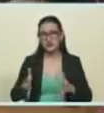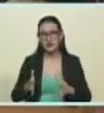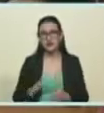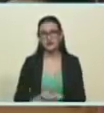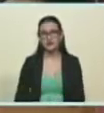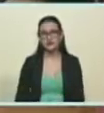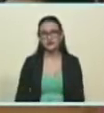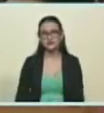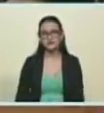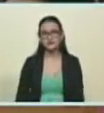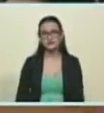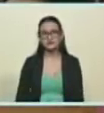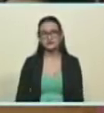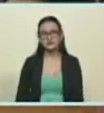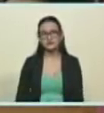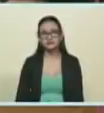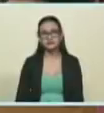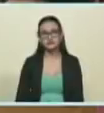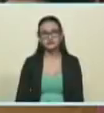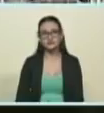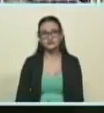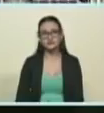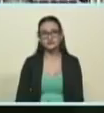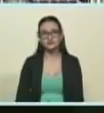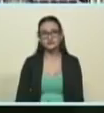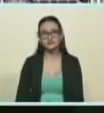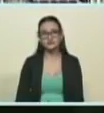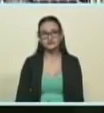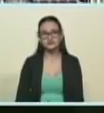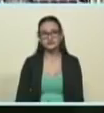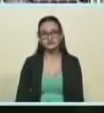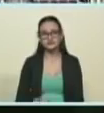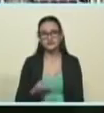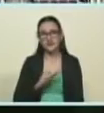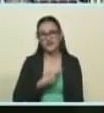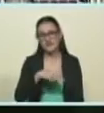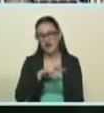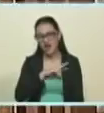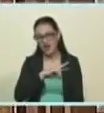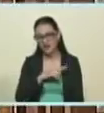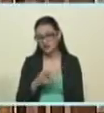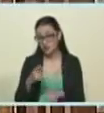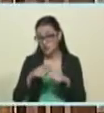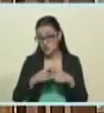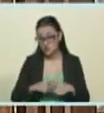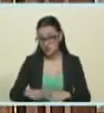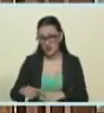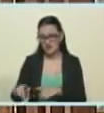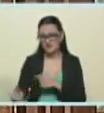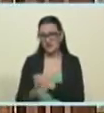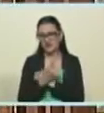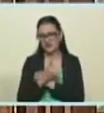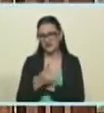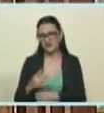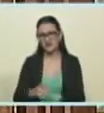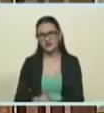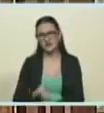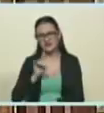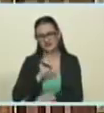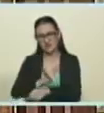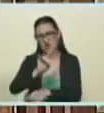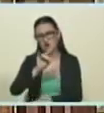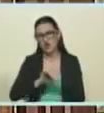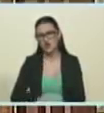arrogancia, la prepotencia, el falso cálculo, la automentira, el